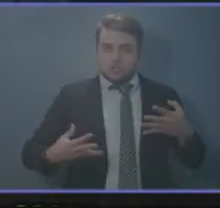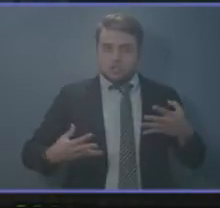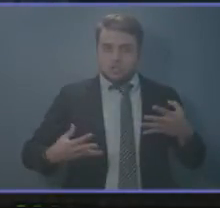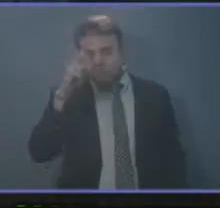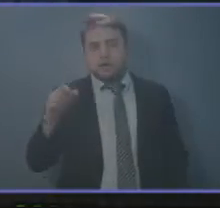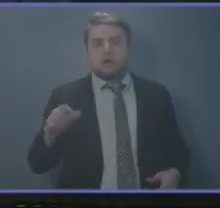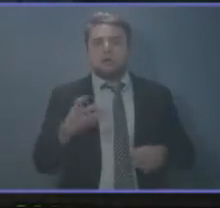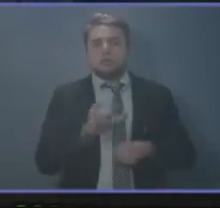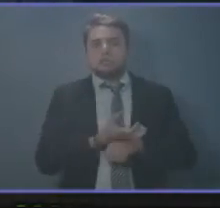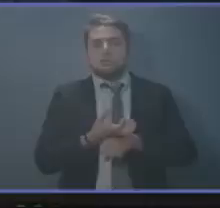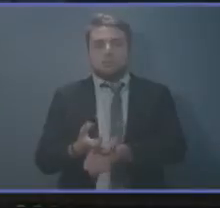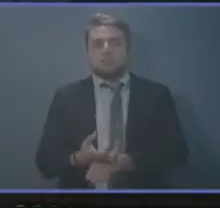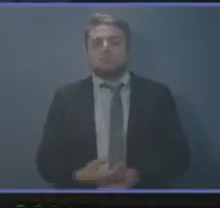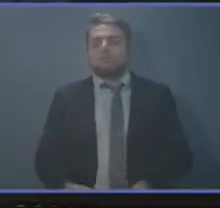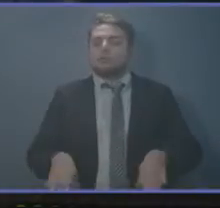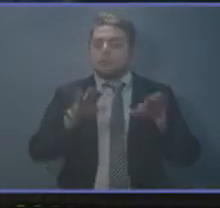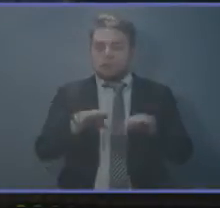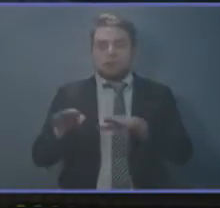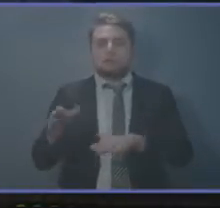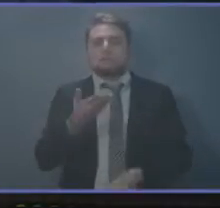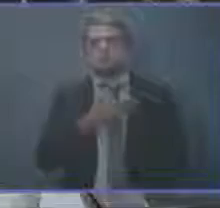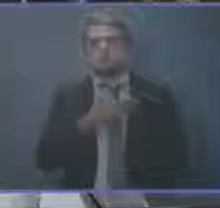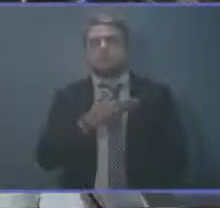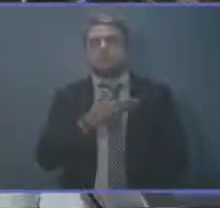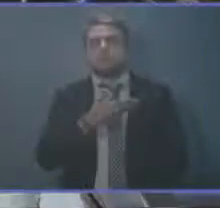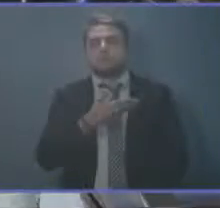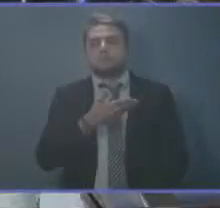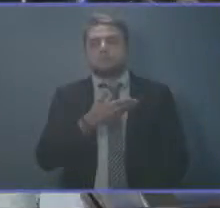transporte. Muchísimas gracias, presidente.